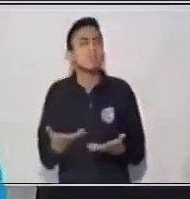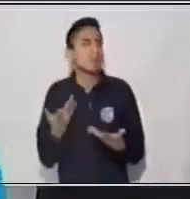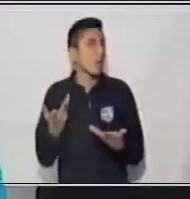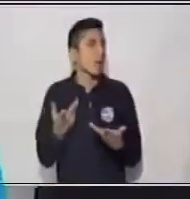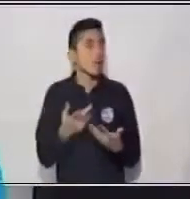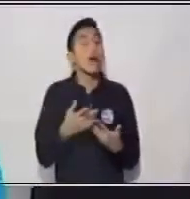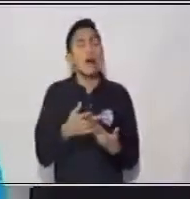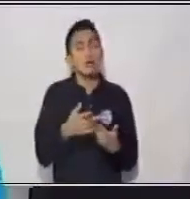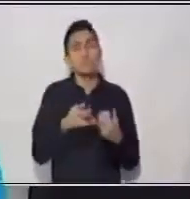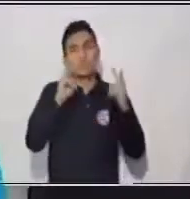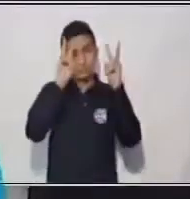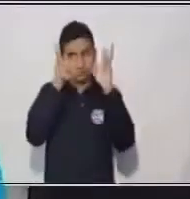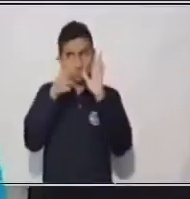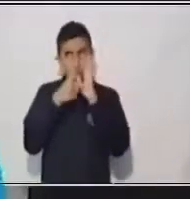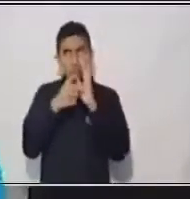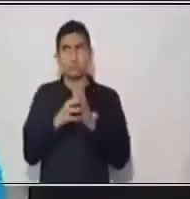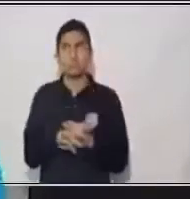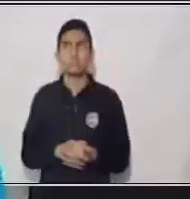la